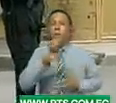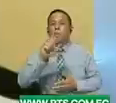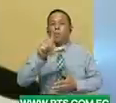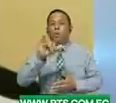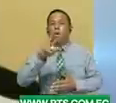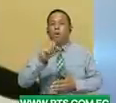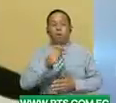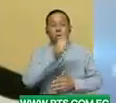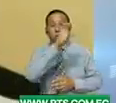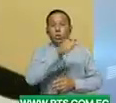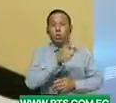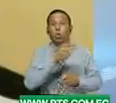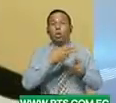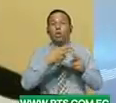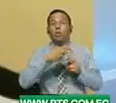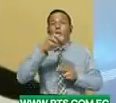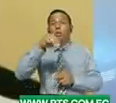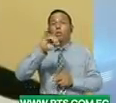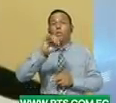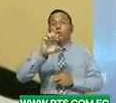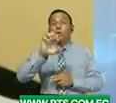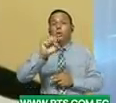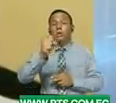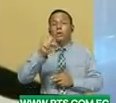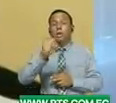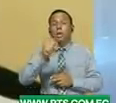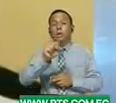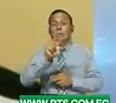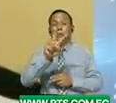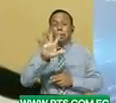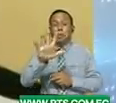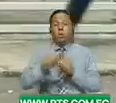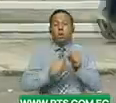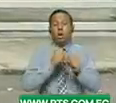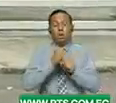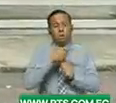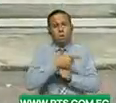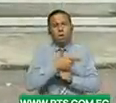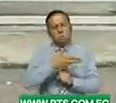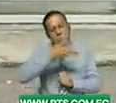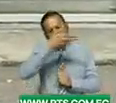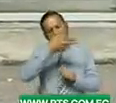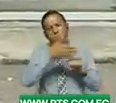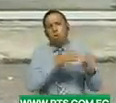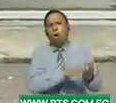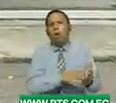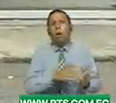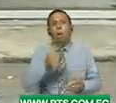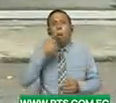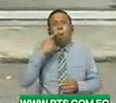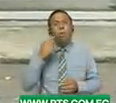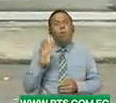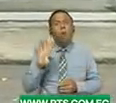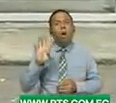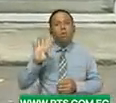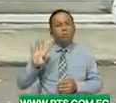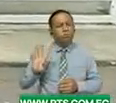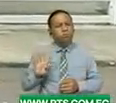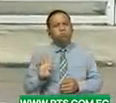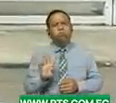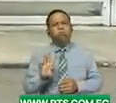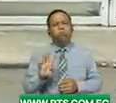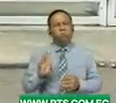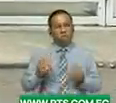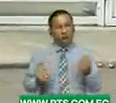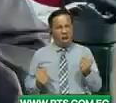el ciudadano Moisés Elías Rosero Micolta de 25 años, quien fue sorprendido por 4 sujetos quienes se movilizaban en